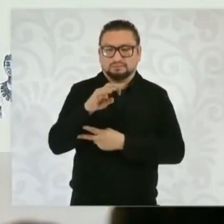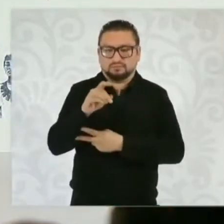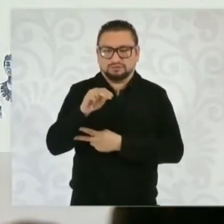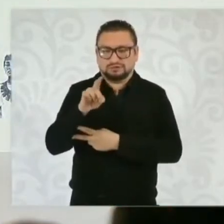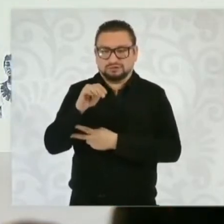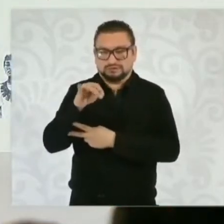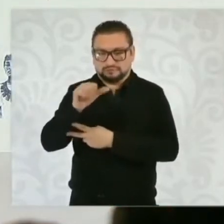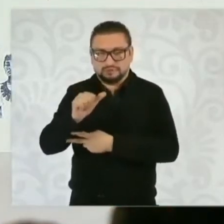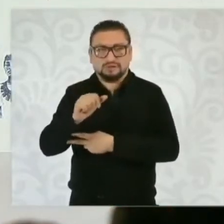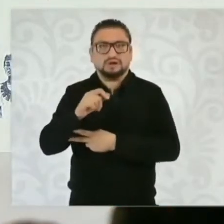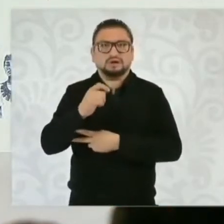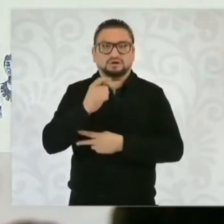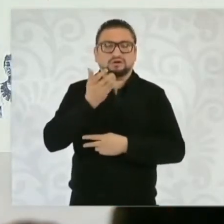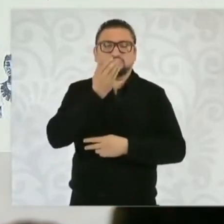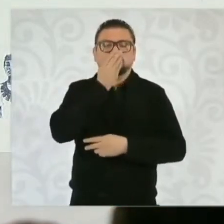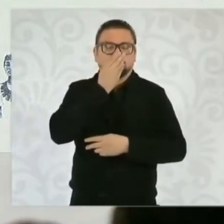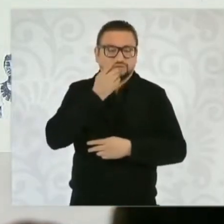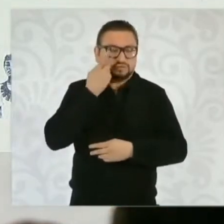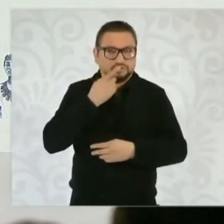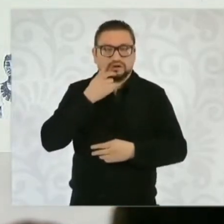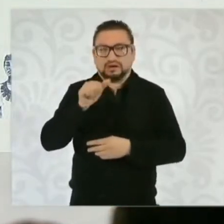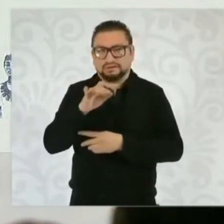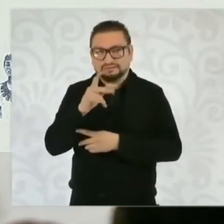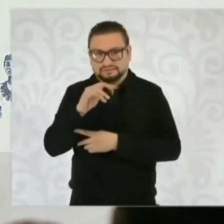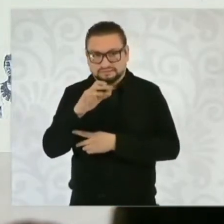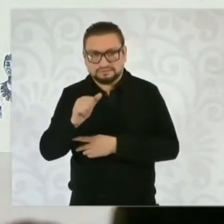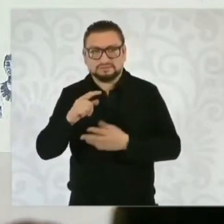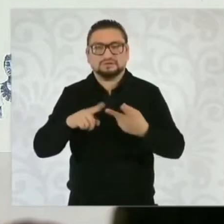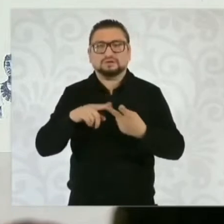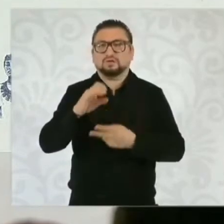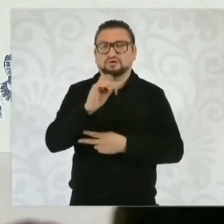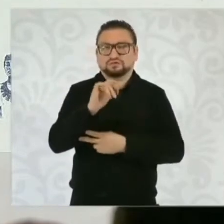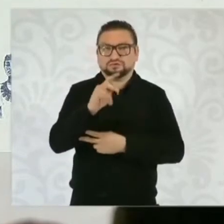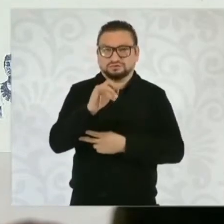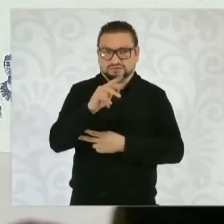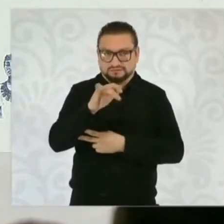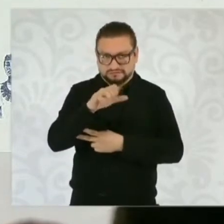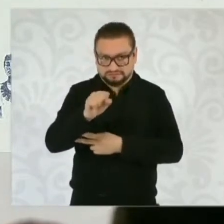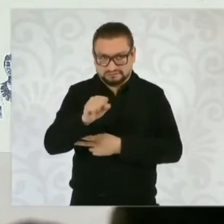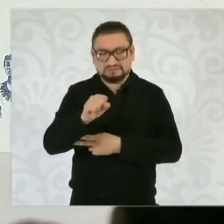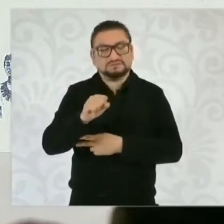de anestesia, pero están pendientes otros como osteosíntesis,